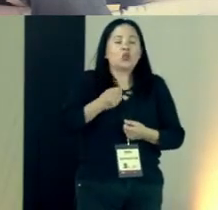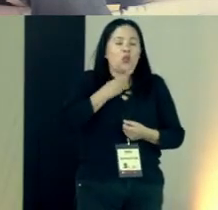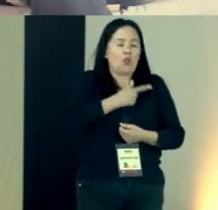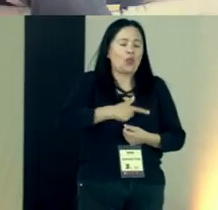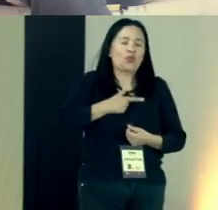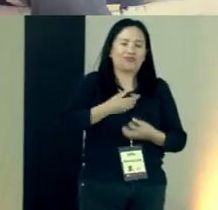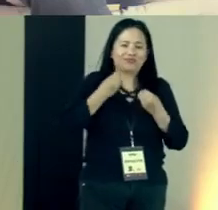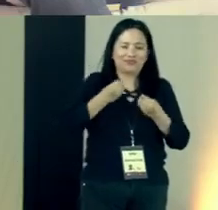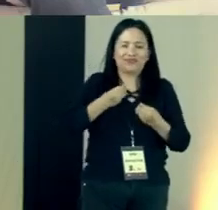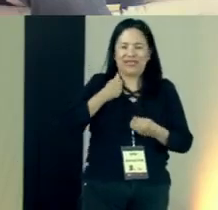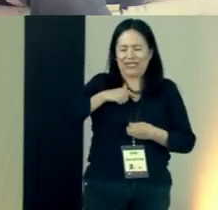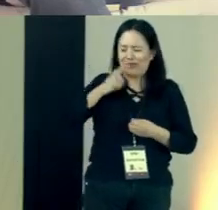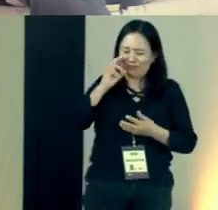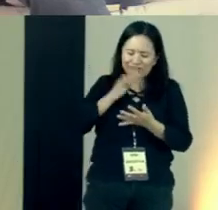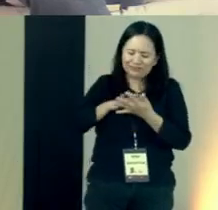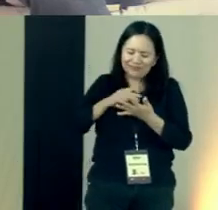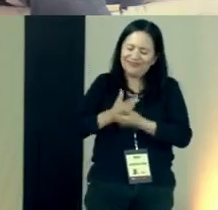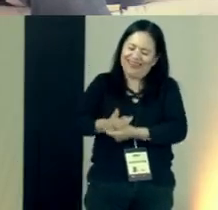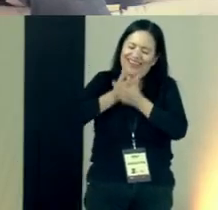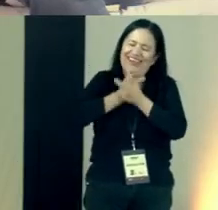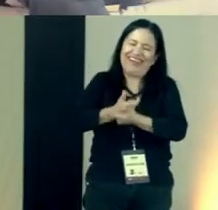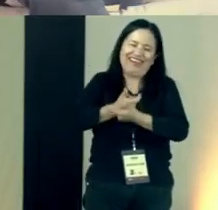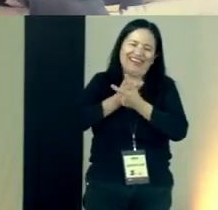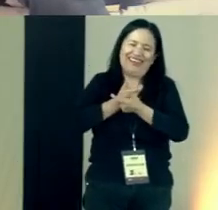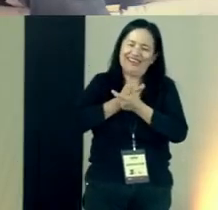pocos que me han arrancado carcajadas así